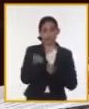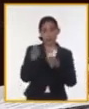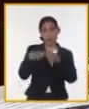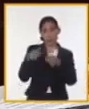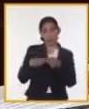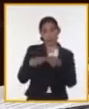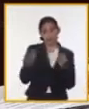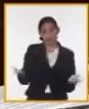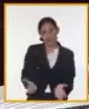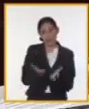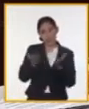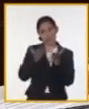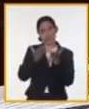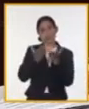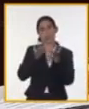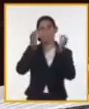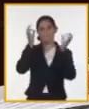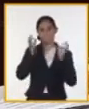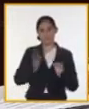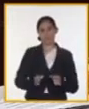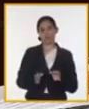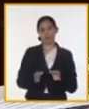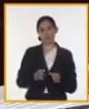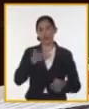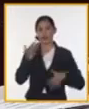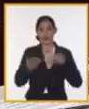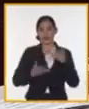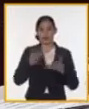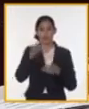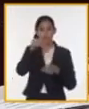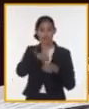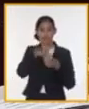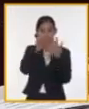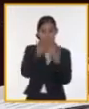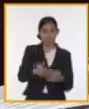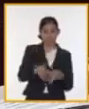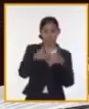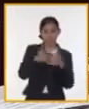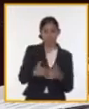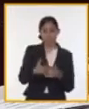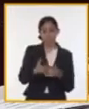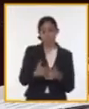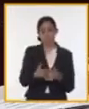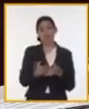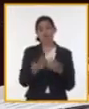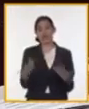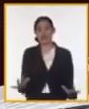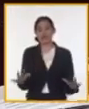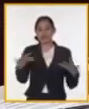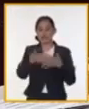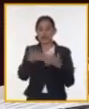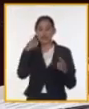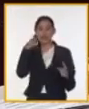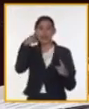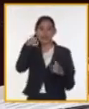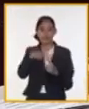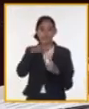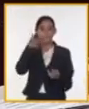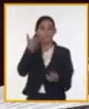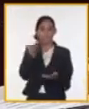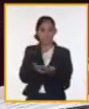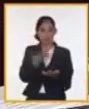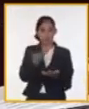desarrollo exitoso de las actividades de la caña en correspondencia con los objetivos que se está proponiendo